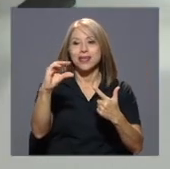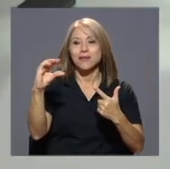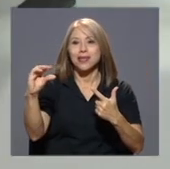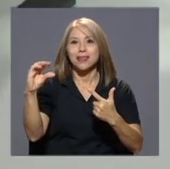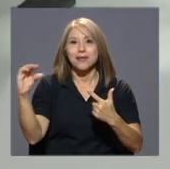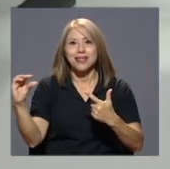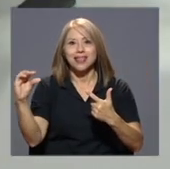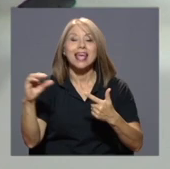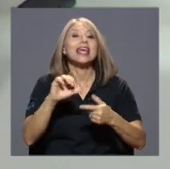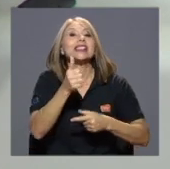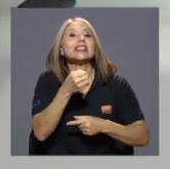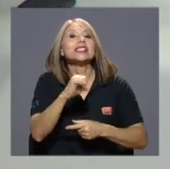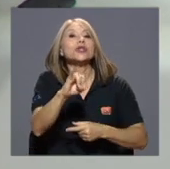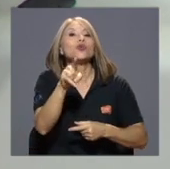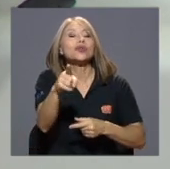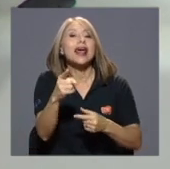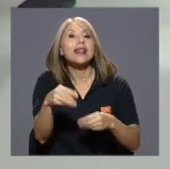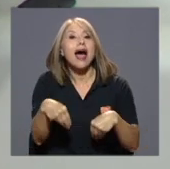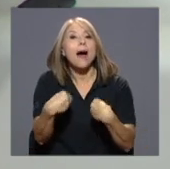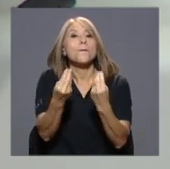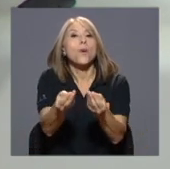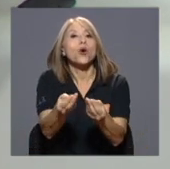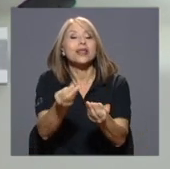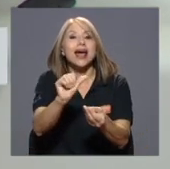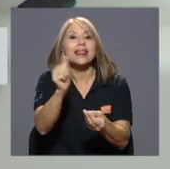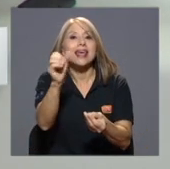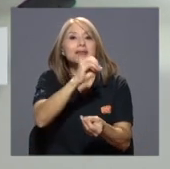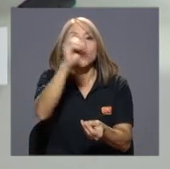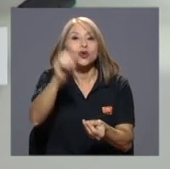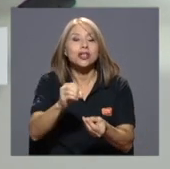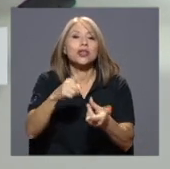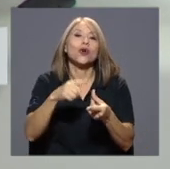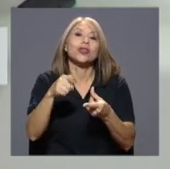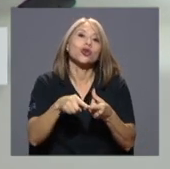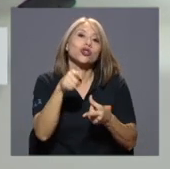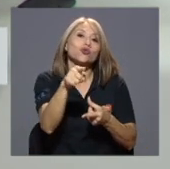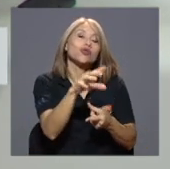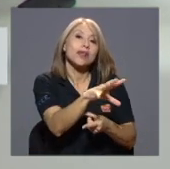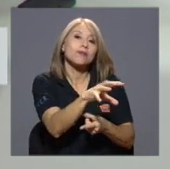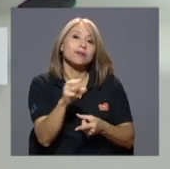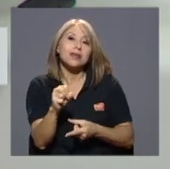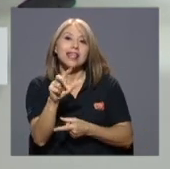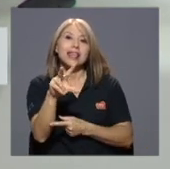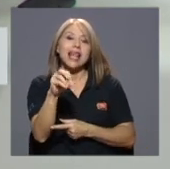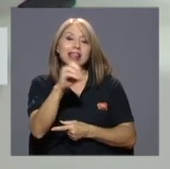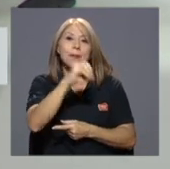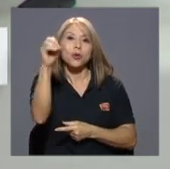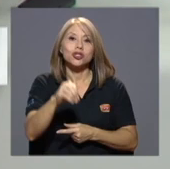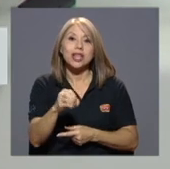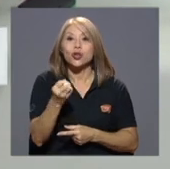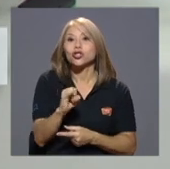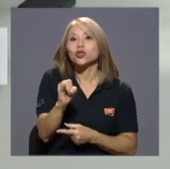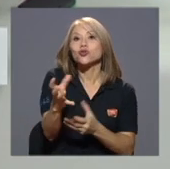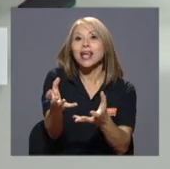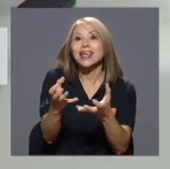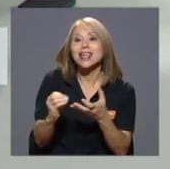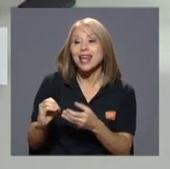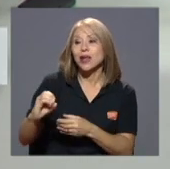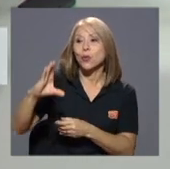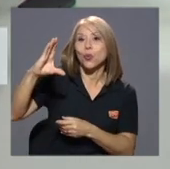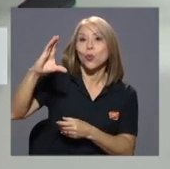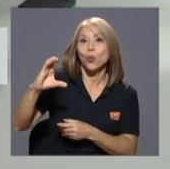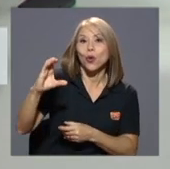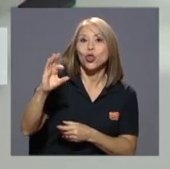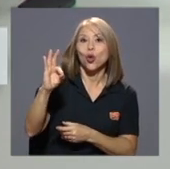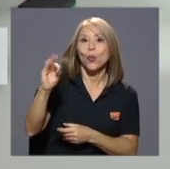aporta 10%, pues se llevará 30%. Si se quiere llevar 90%, entonces aporte 30%